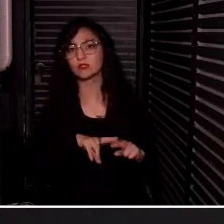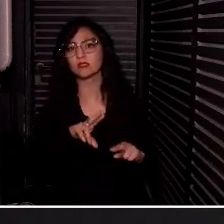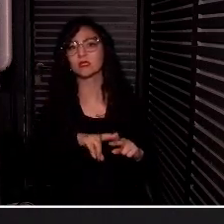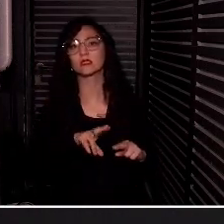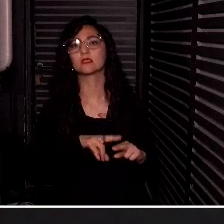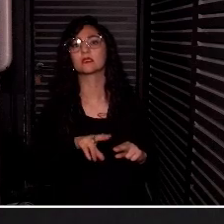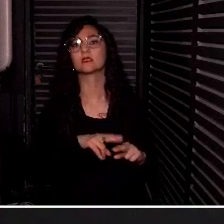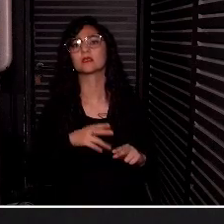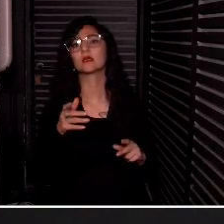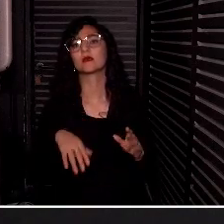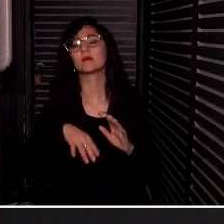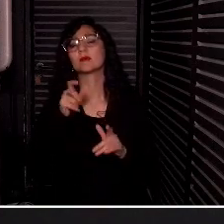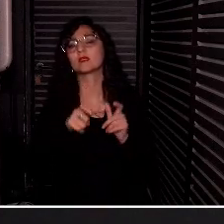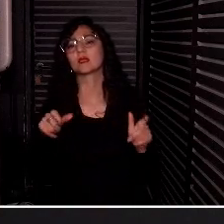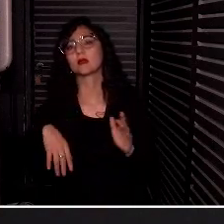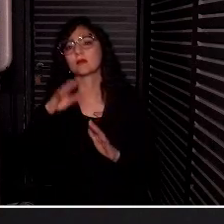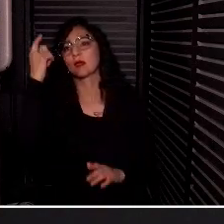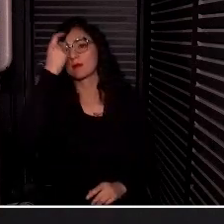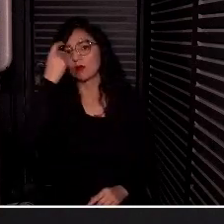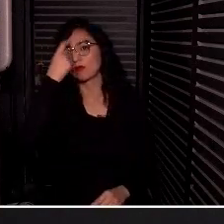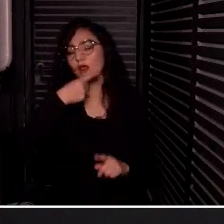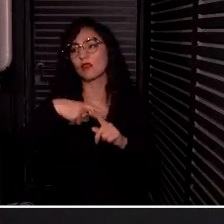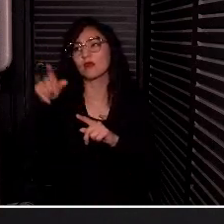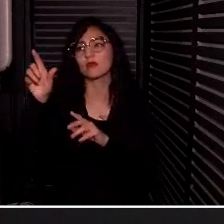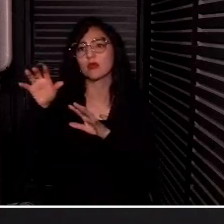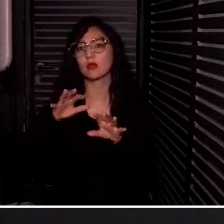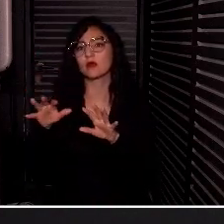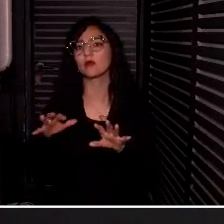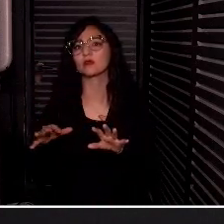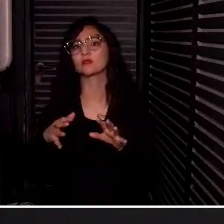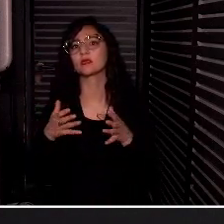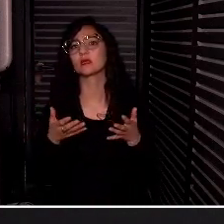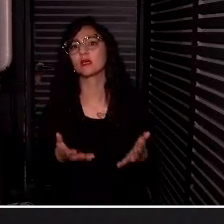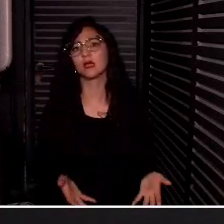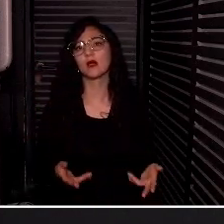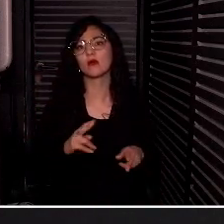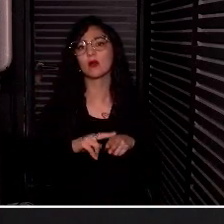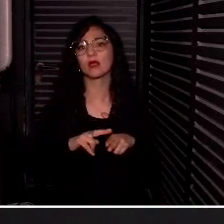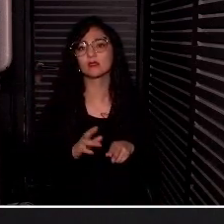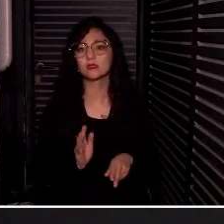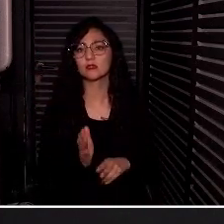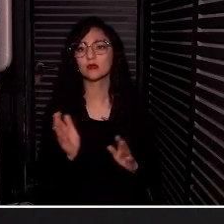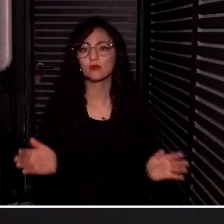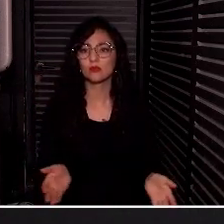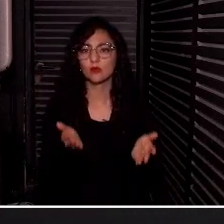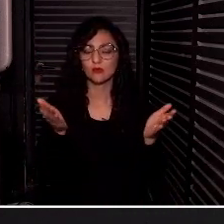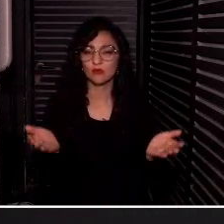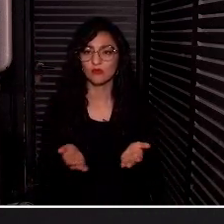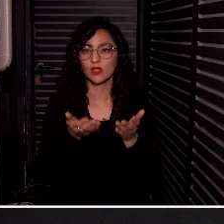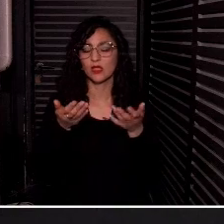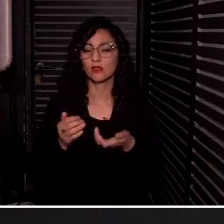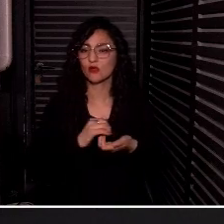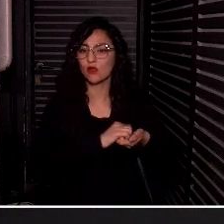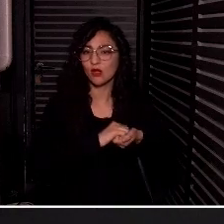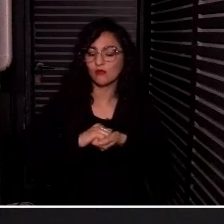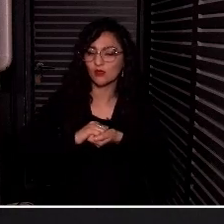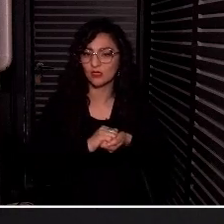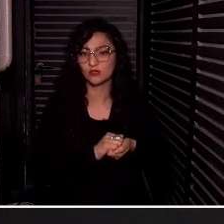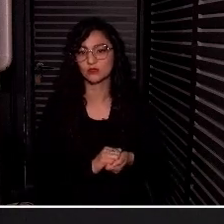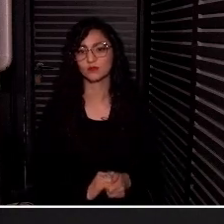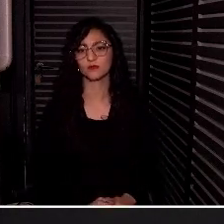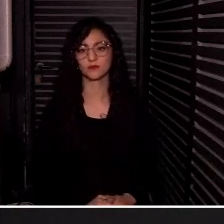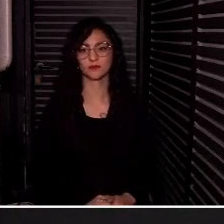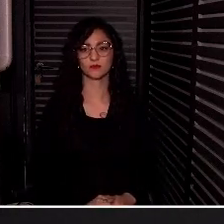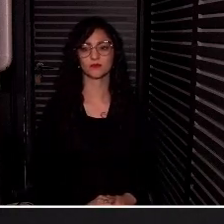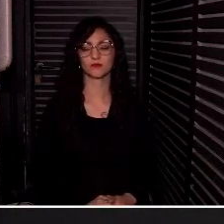está mucho más preocupada de lo que está pasando en Venezuela y en Argentina hoy día que que de poder seguir promoviendo con colaboración conjunta de inversión entre los distintos